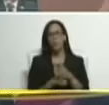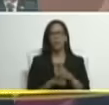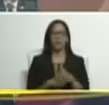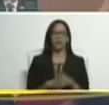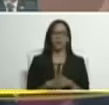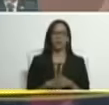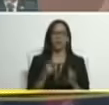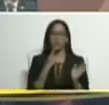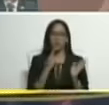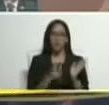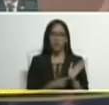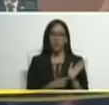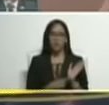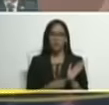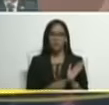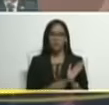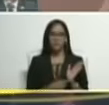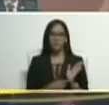total.